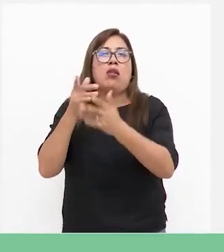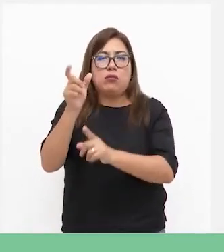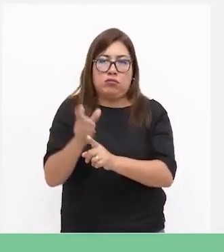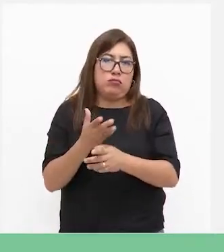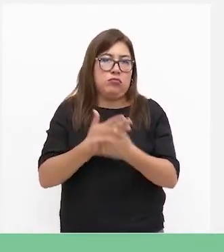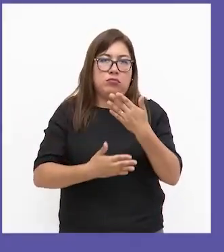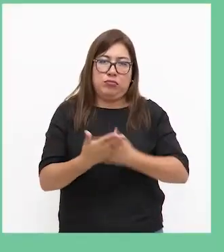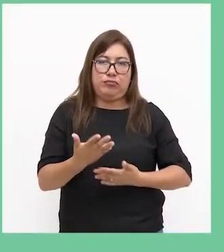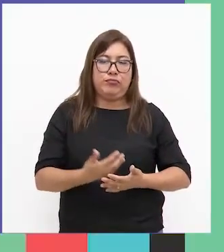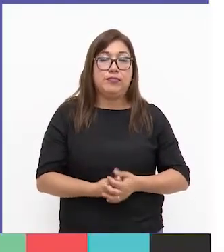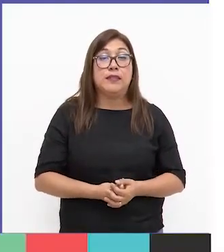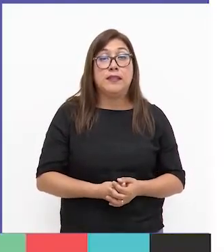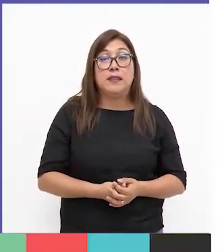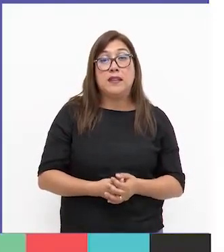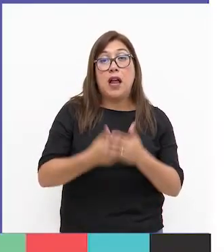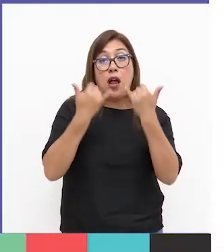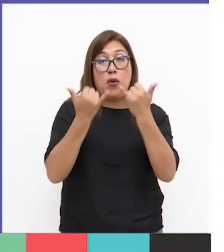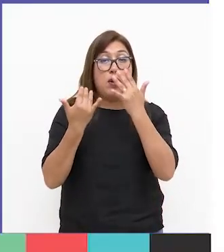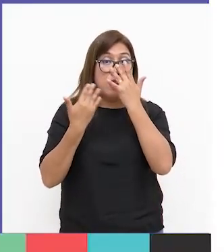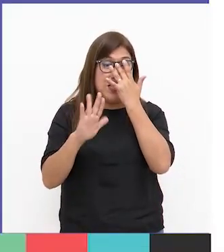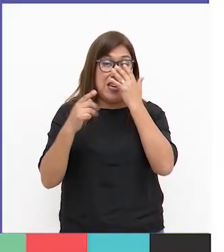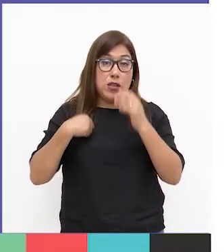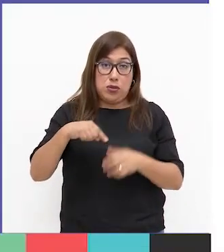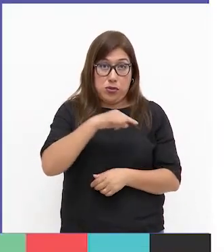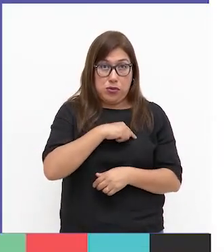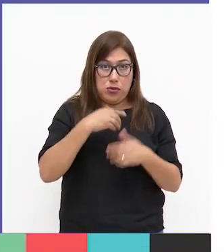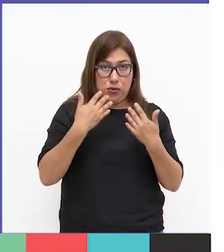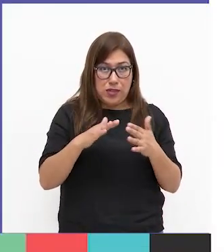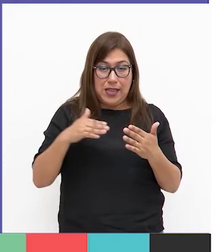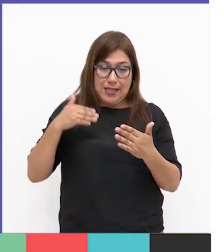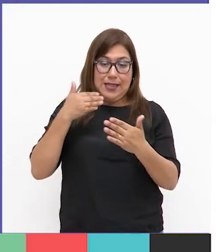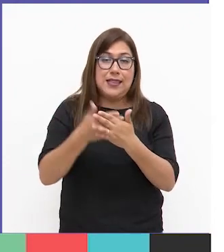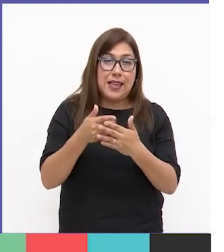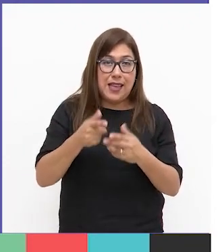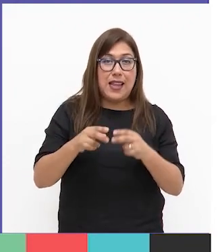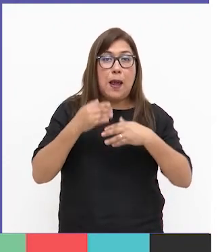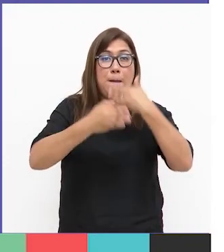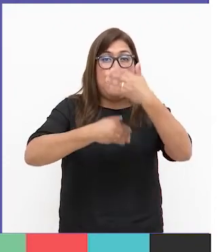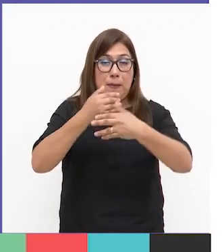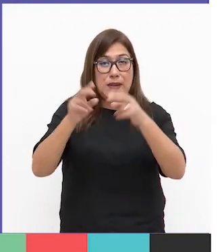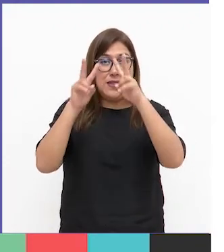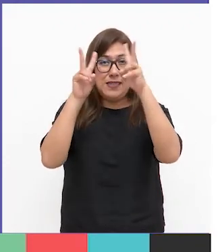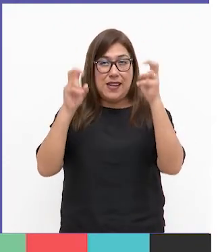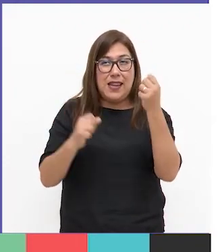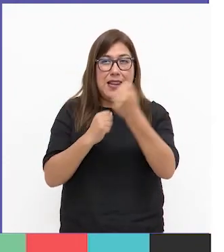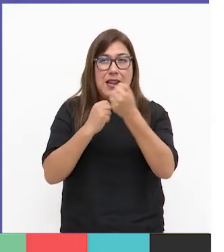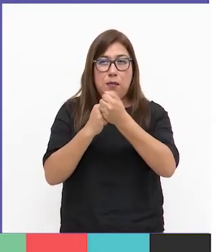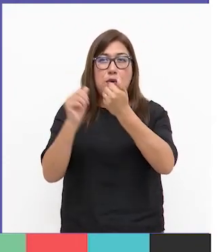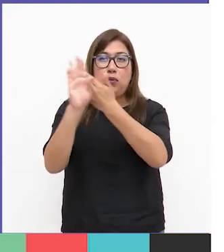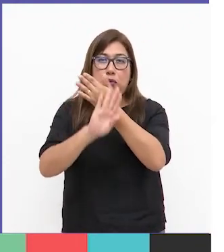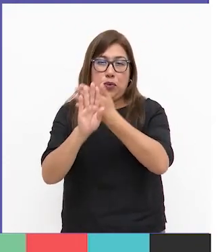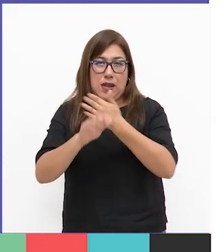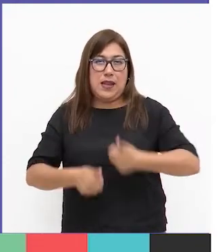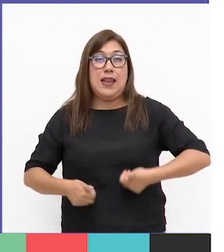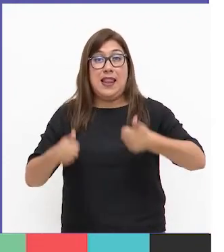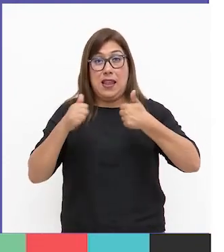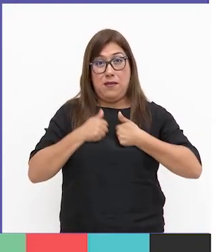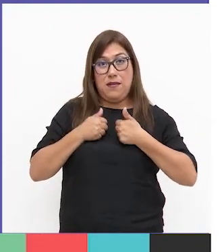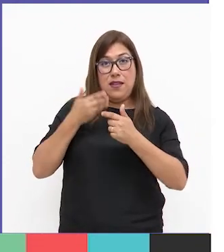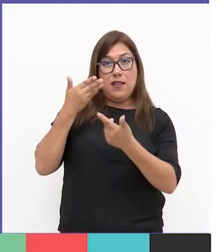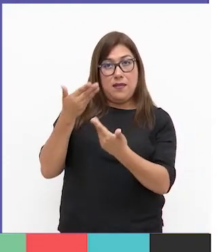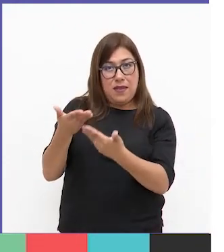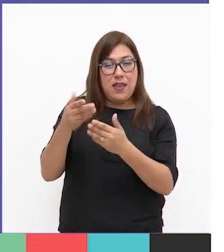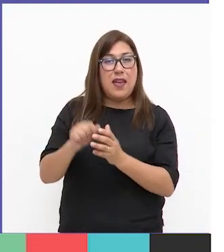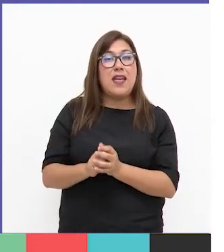contra. Ahora que hemos abordado el proceso para el nombramiento de apoyos y salvaguardias en la vía